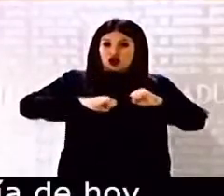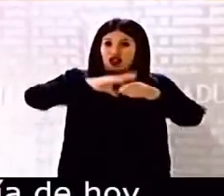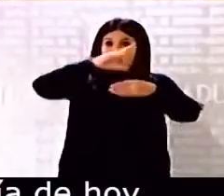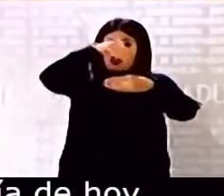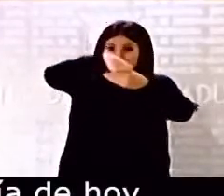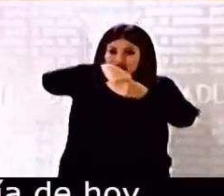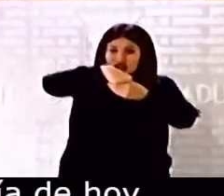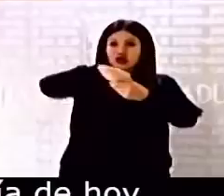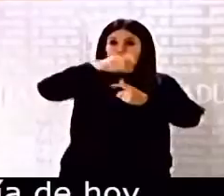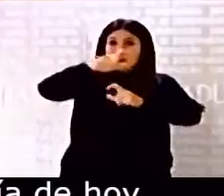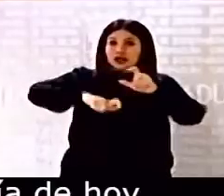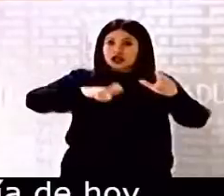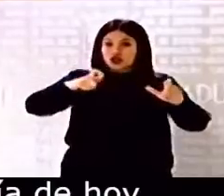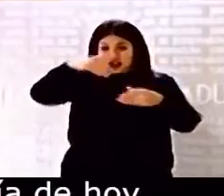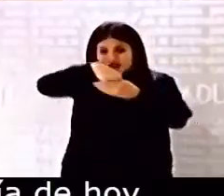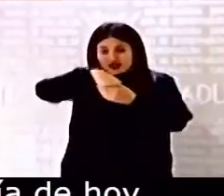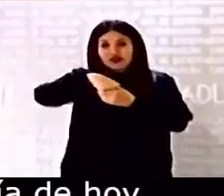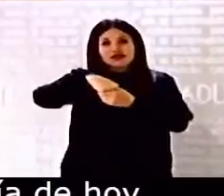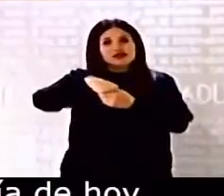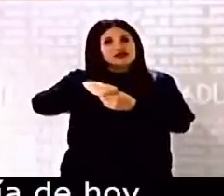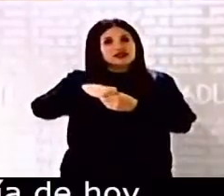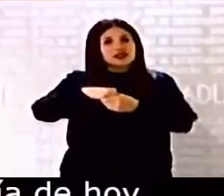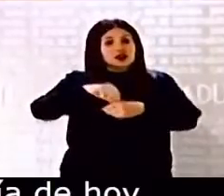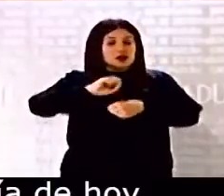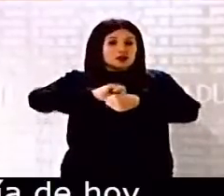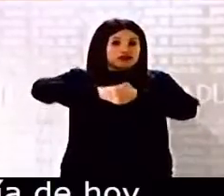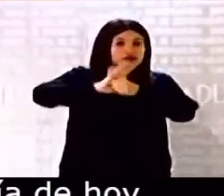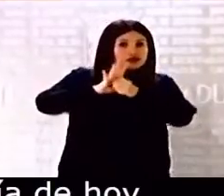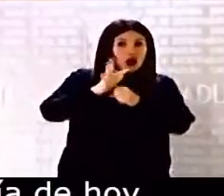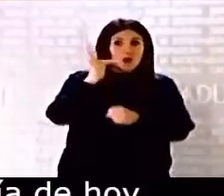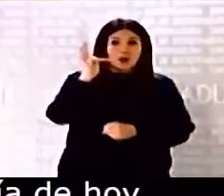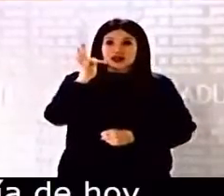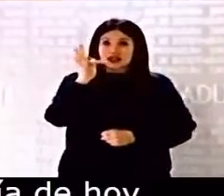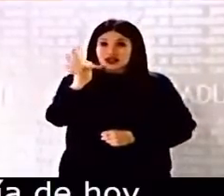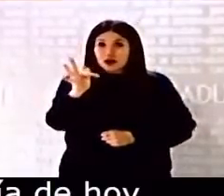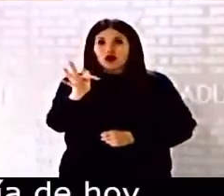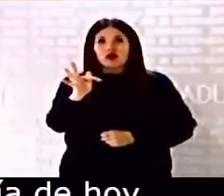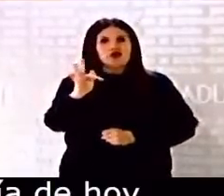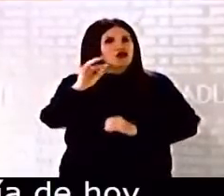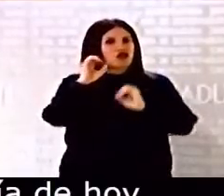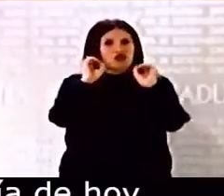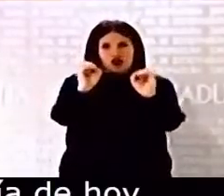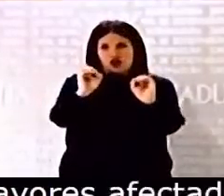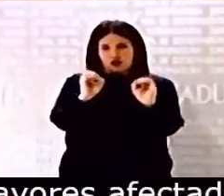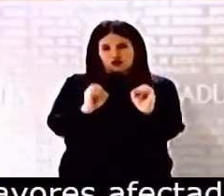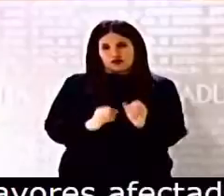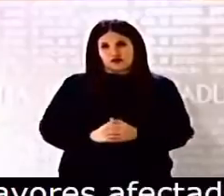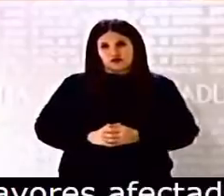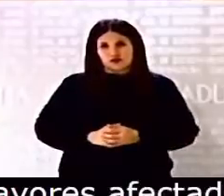de las residencias de personas de edad que estén afectadas por la COVID-19.